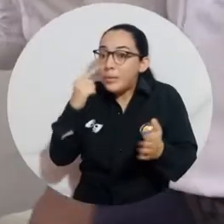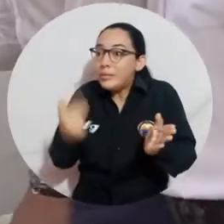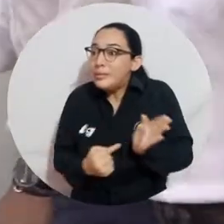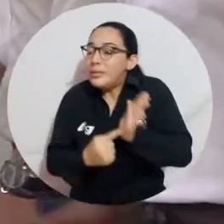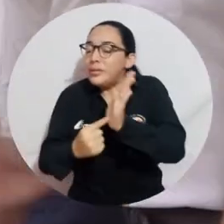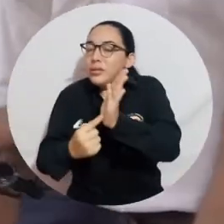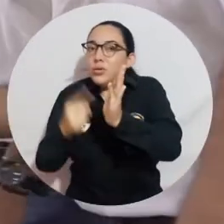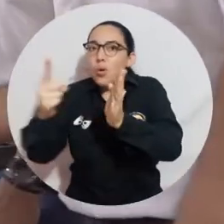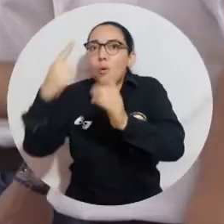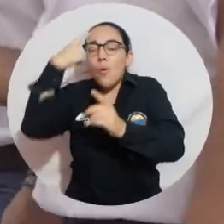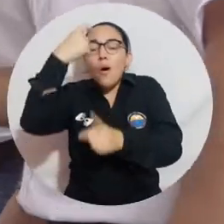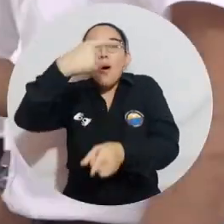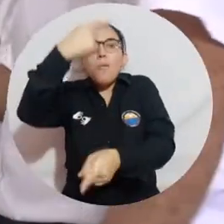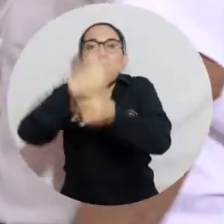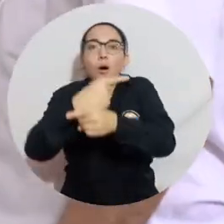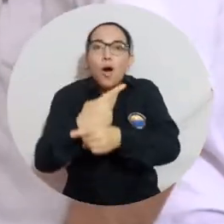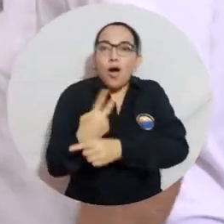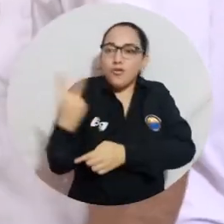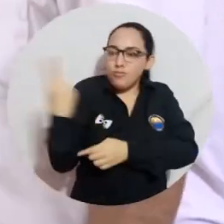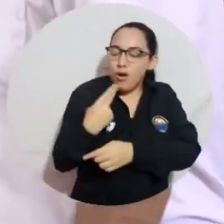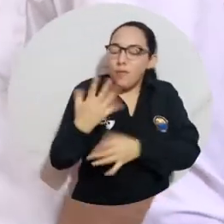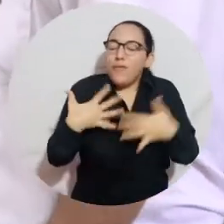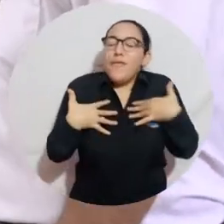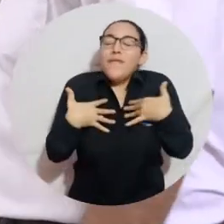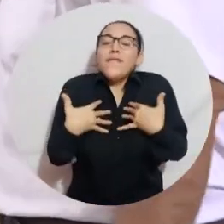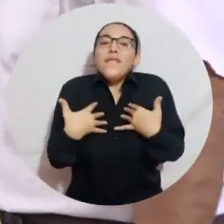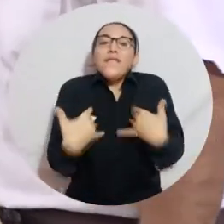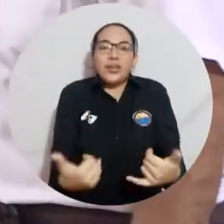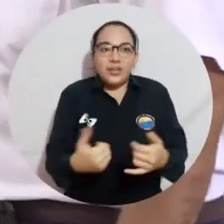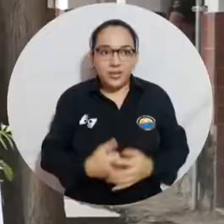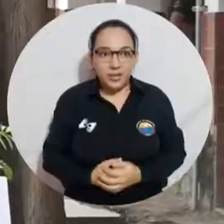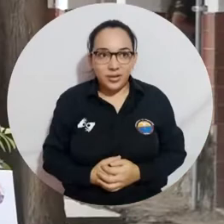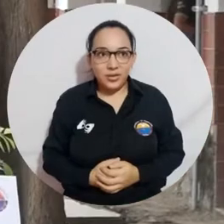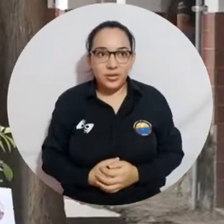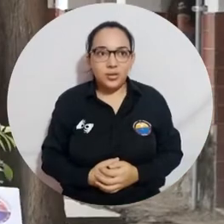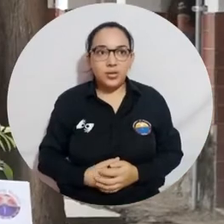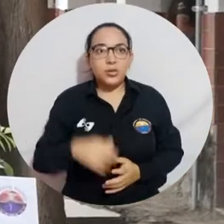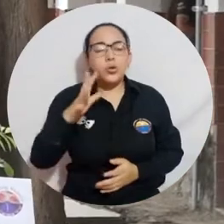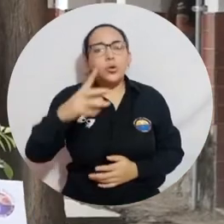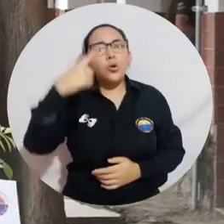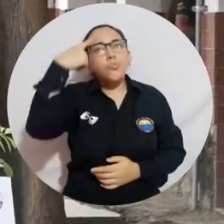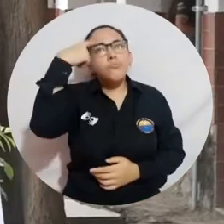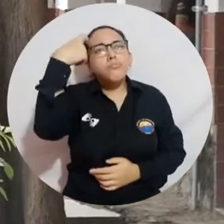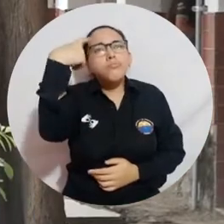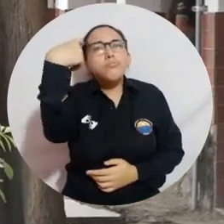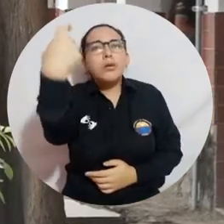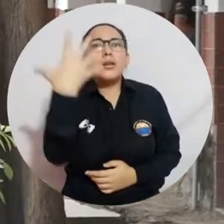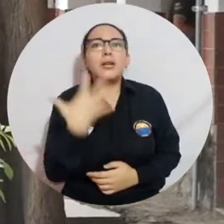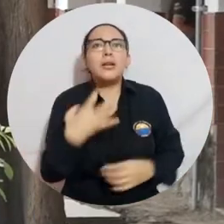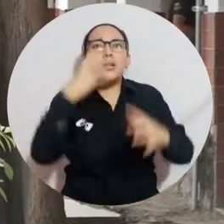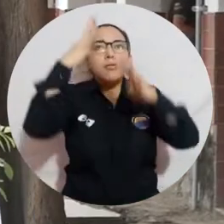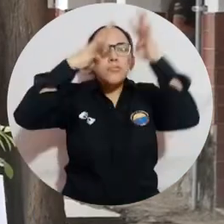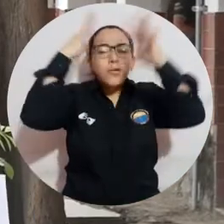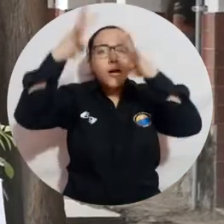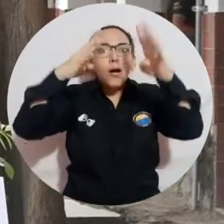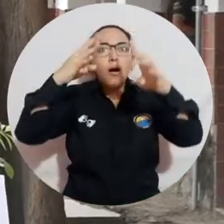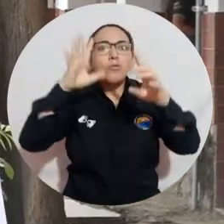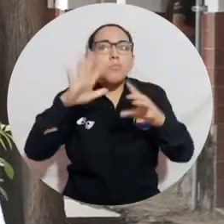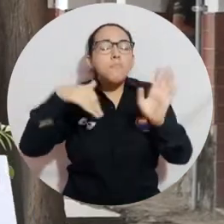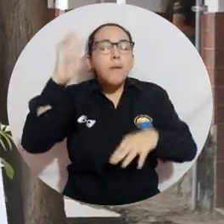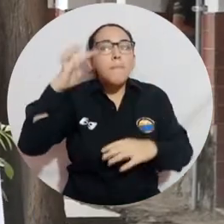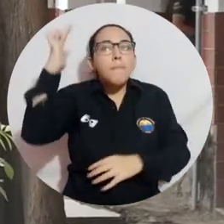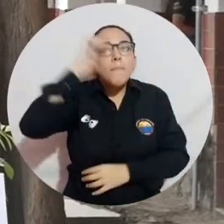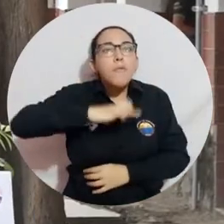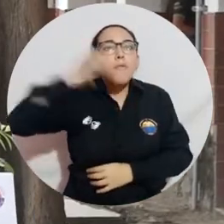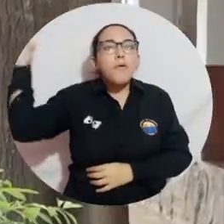papá y poder cumplir uno de sus sueños y que sea juntos me hace muy feliz. Está apostando a ese sueño que tienen los emprendedores